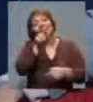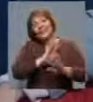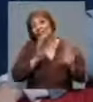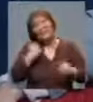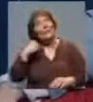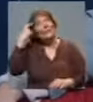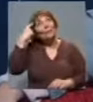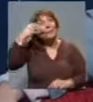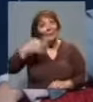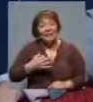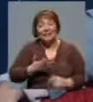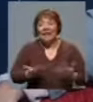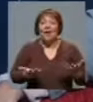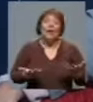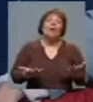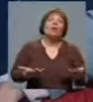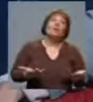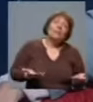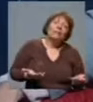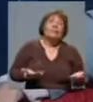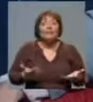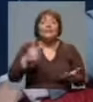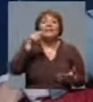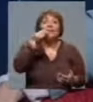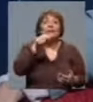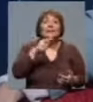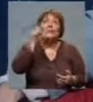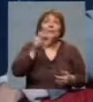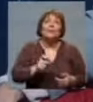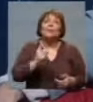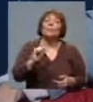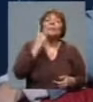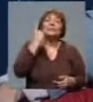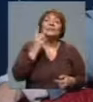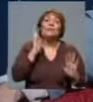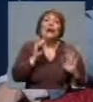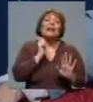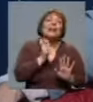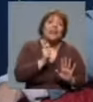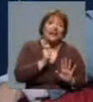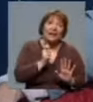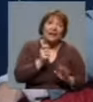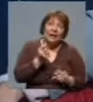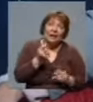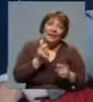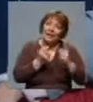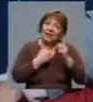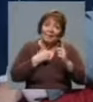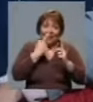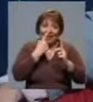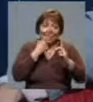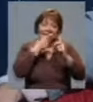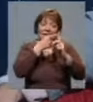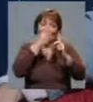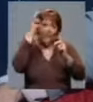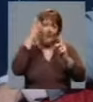lo he pensado porque acá de lo que se trata de la figura principal este yo creo que nosotros tenemos